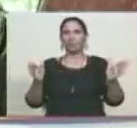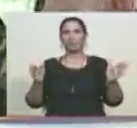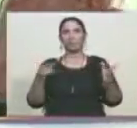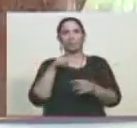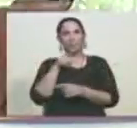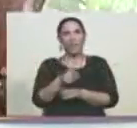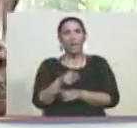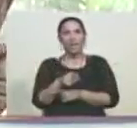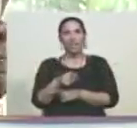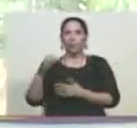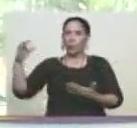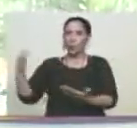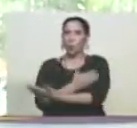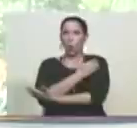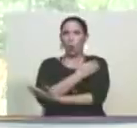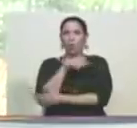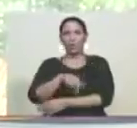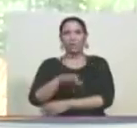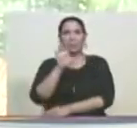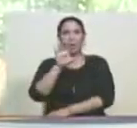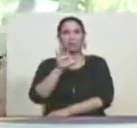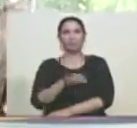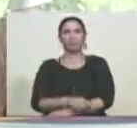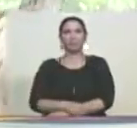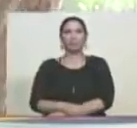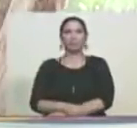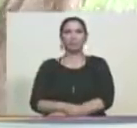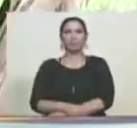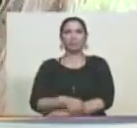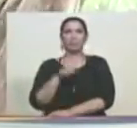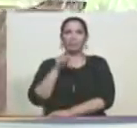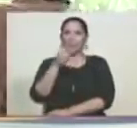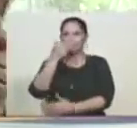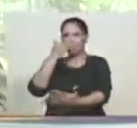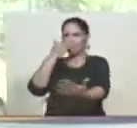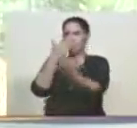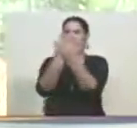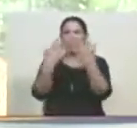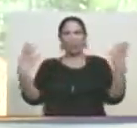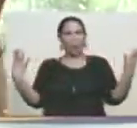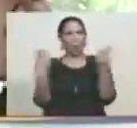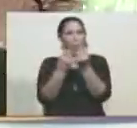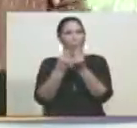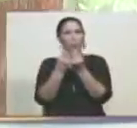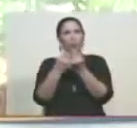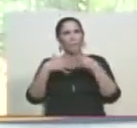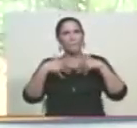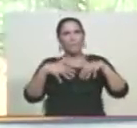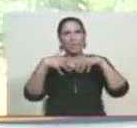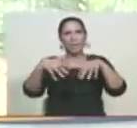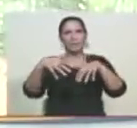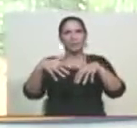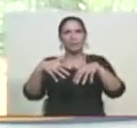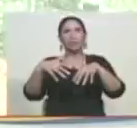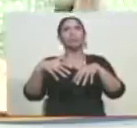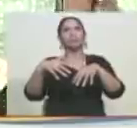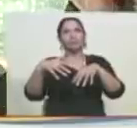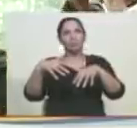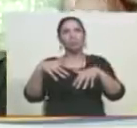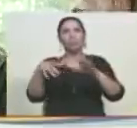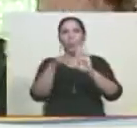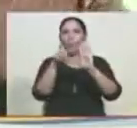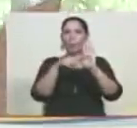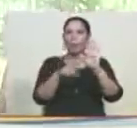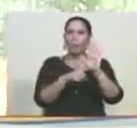quieren sustraer la riqueza de este país, ellos se van a poner al frente junto con la milicia, y se cumple lo que Chávez dijo,